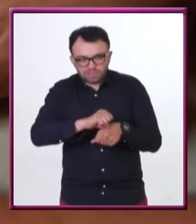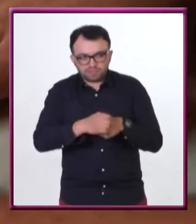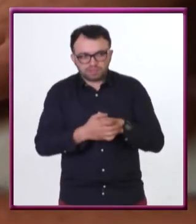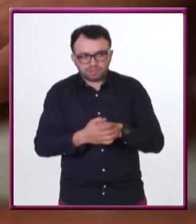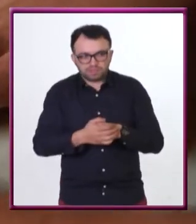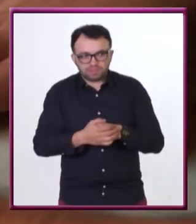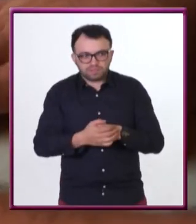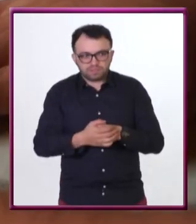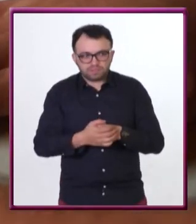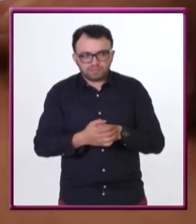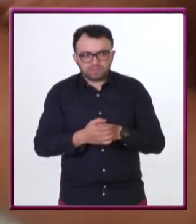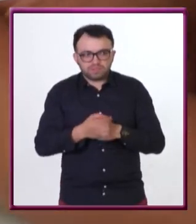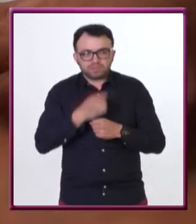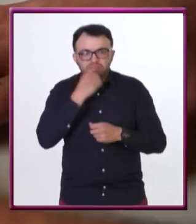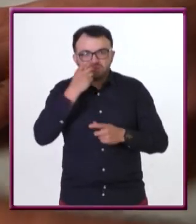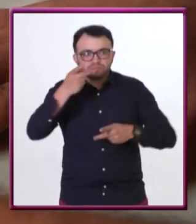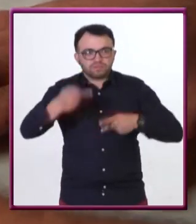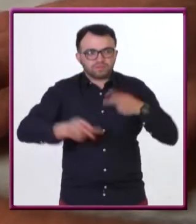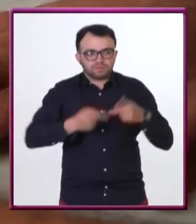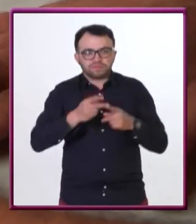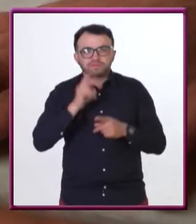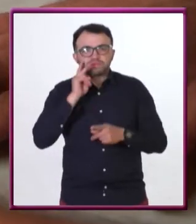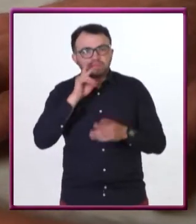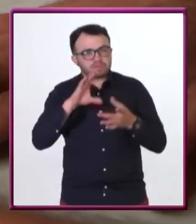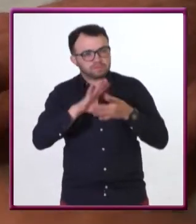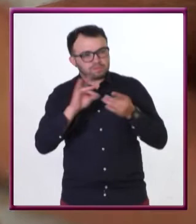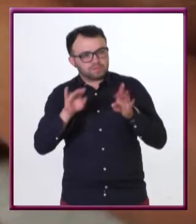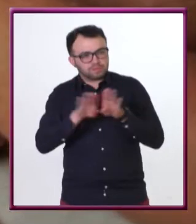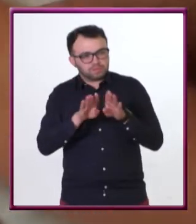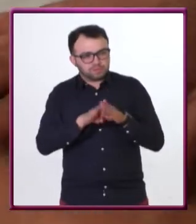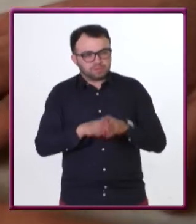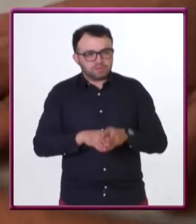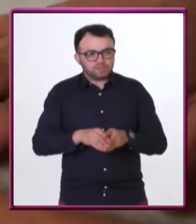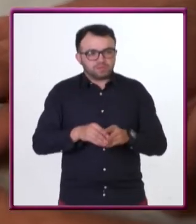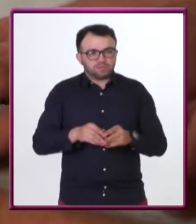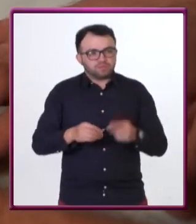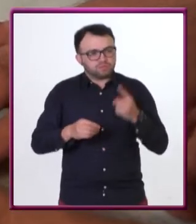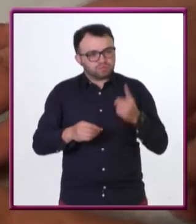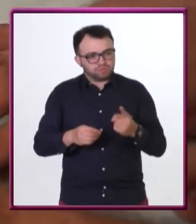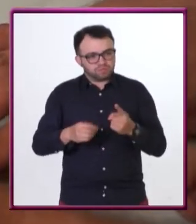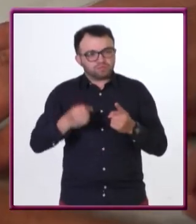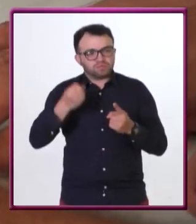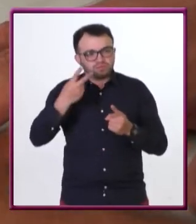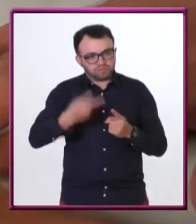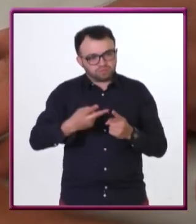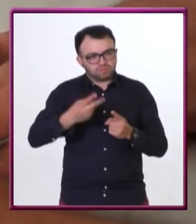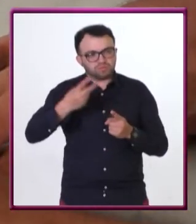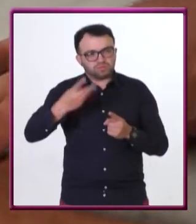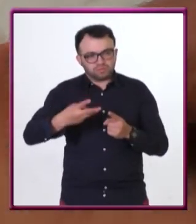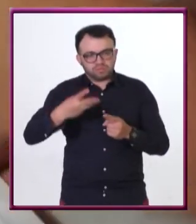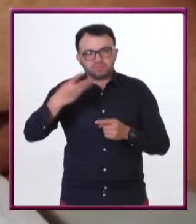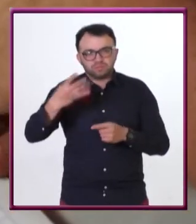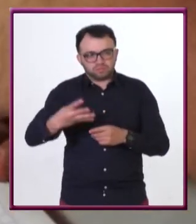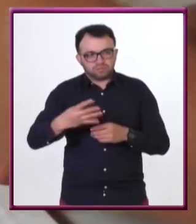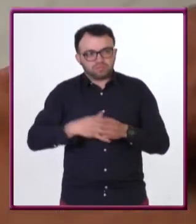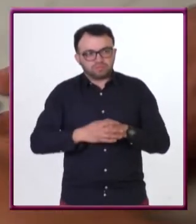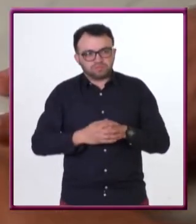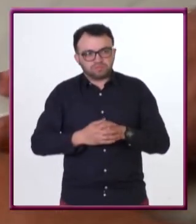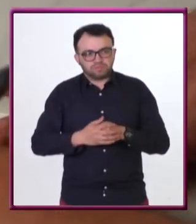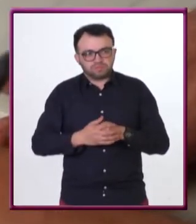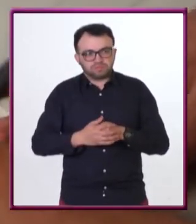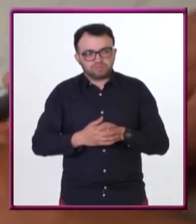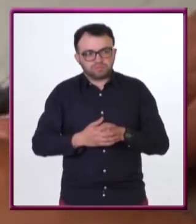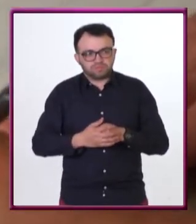es 2 a la 0, casilla 2, 2 a la 1, casilla 3 es 2 a la 2, que es 4, casilla